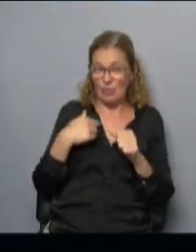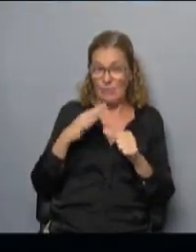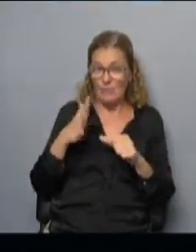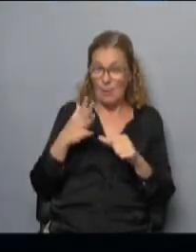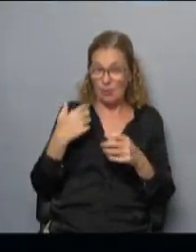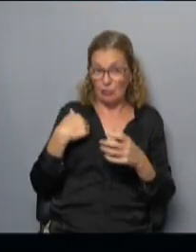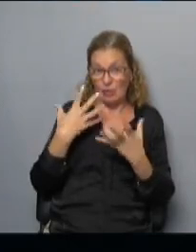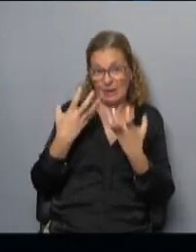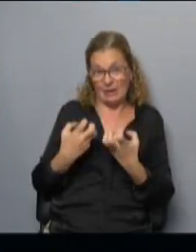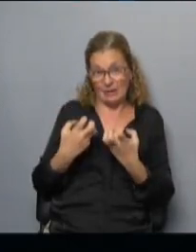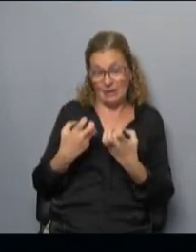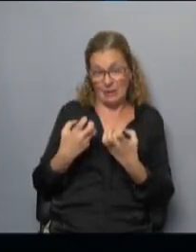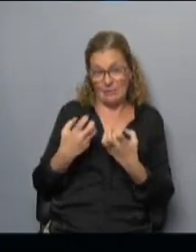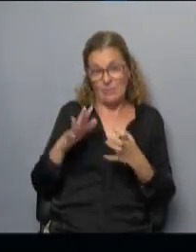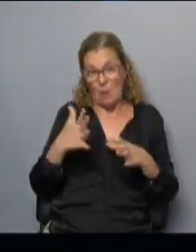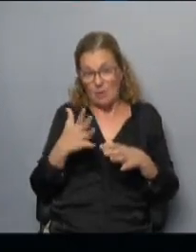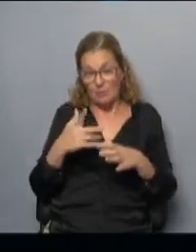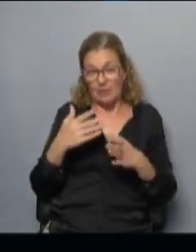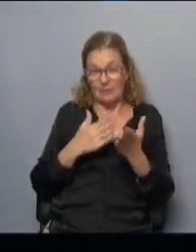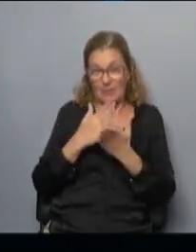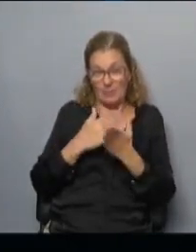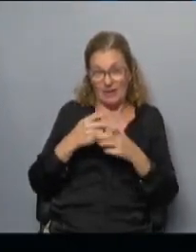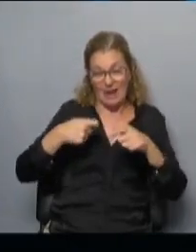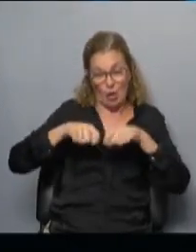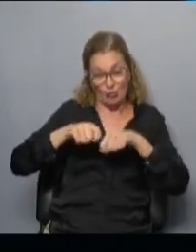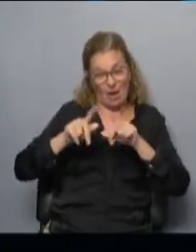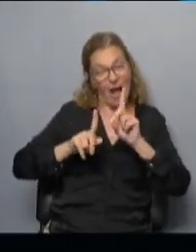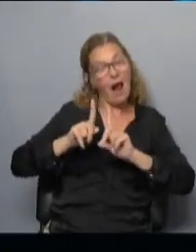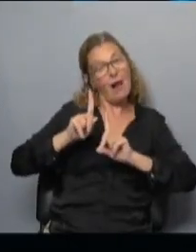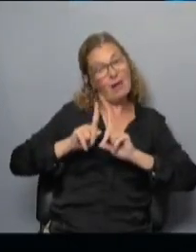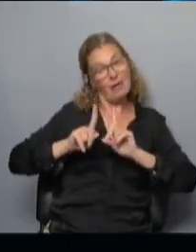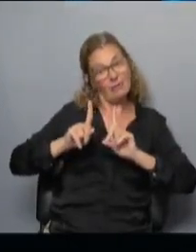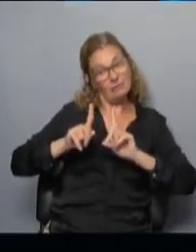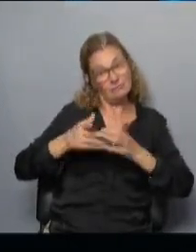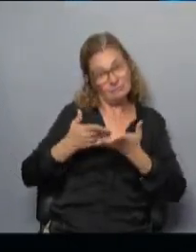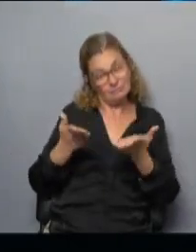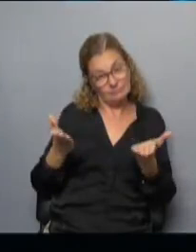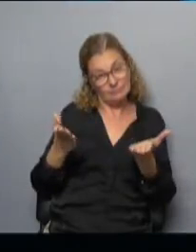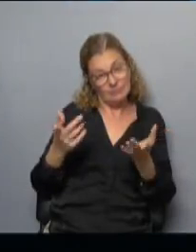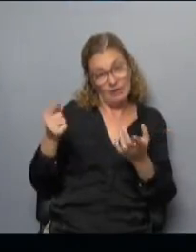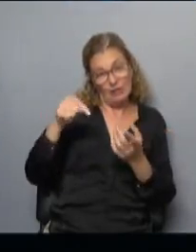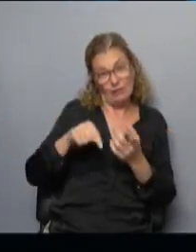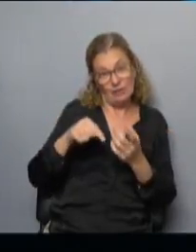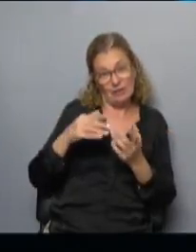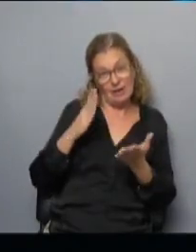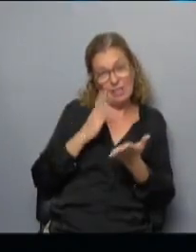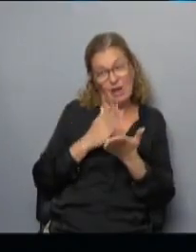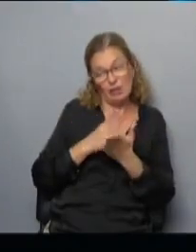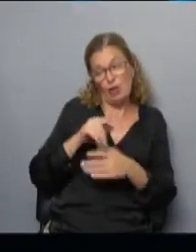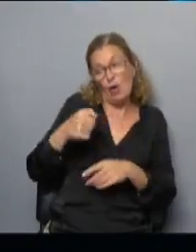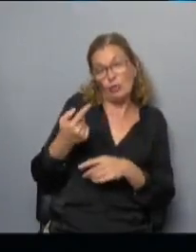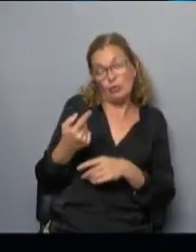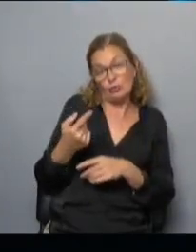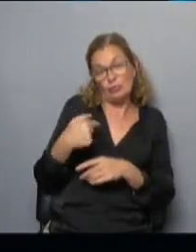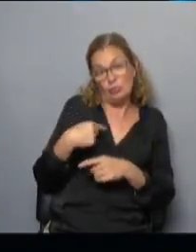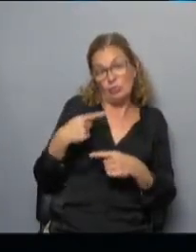o menos 15 de más o menos porque como siempre negocios algo entonces el que de hecho hace otra cosa yo